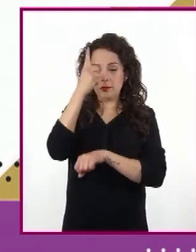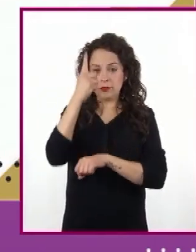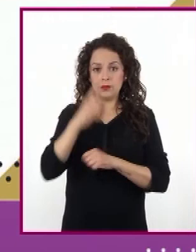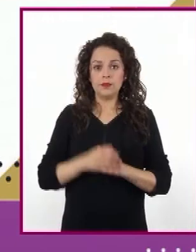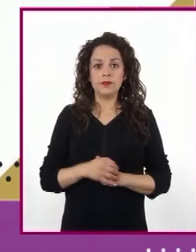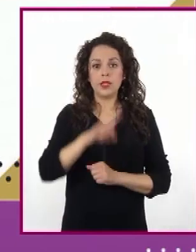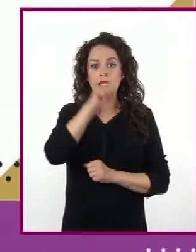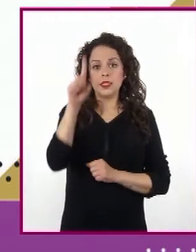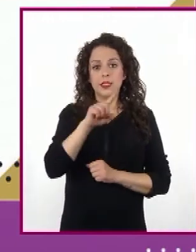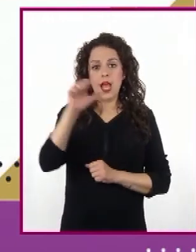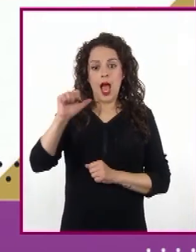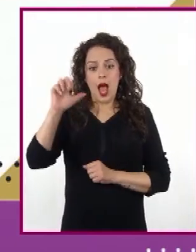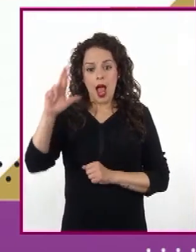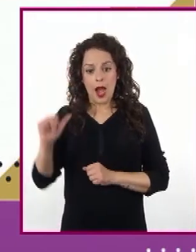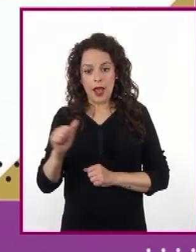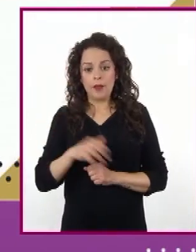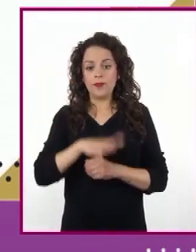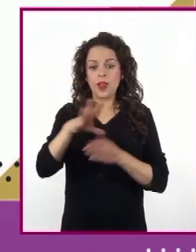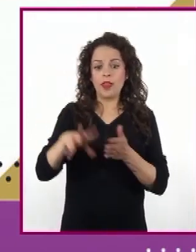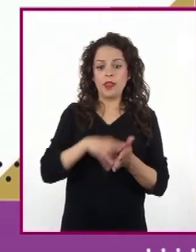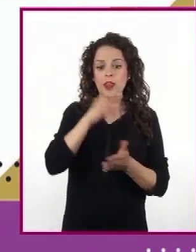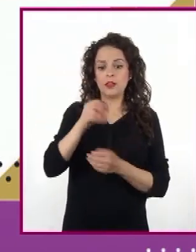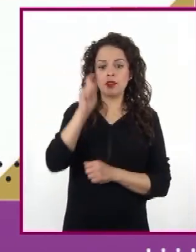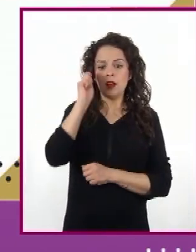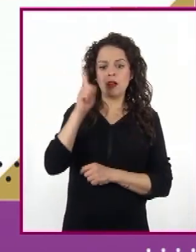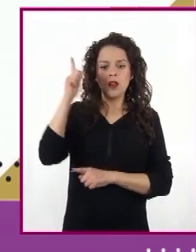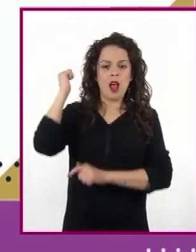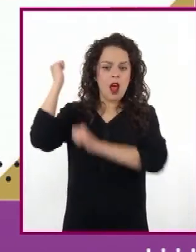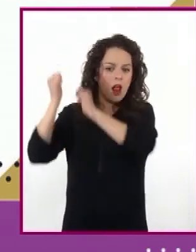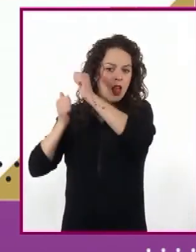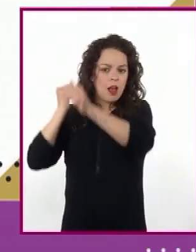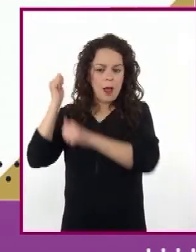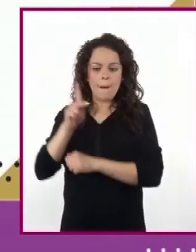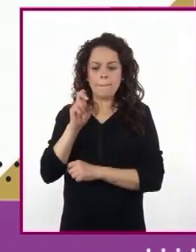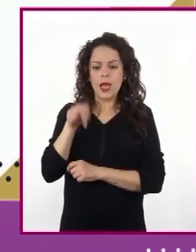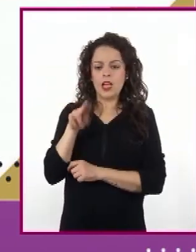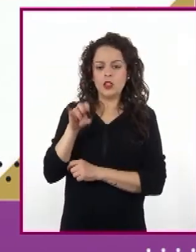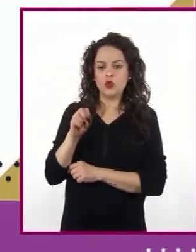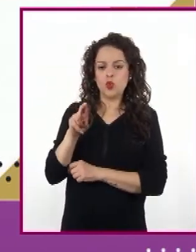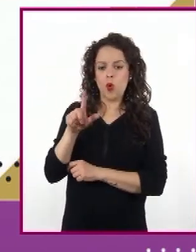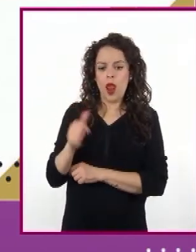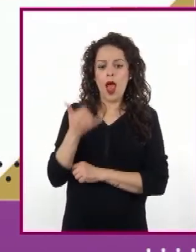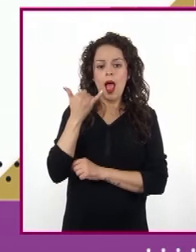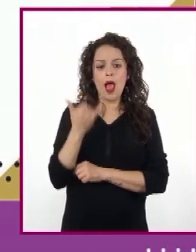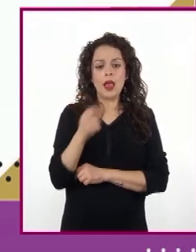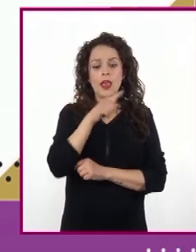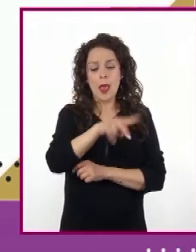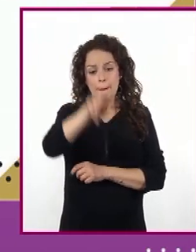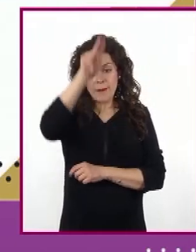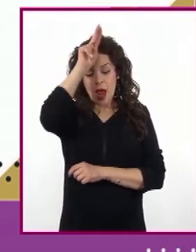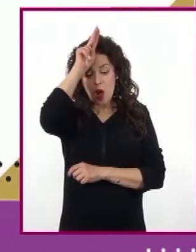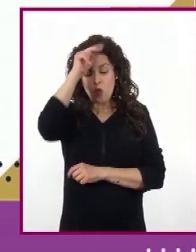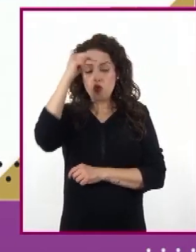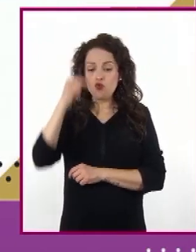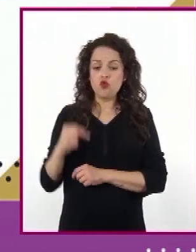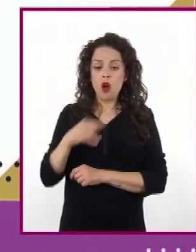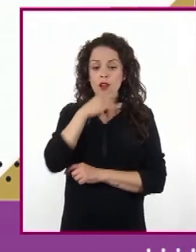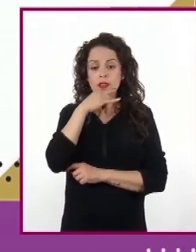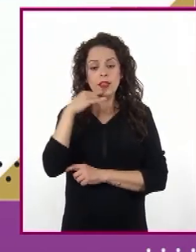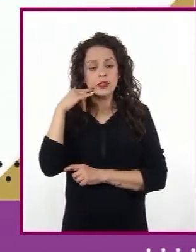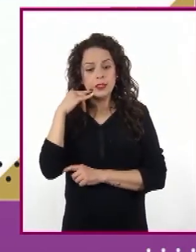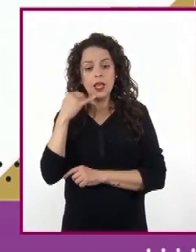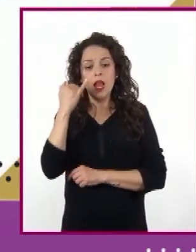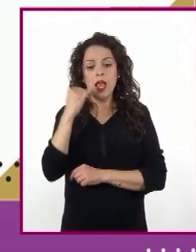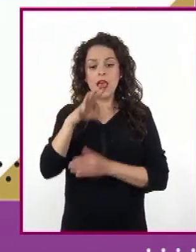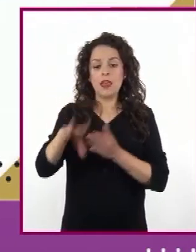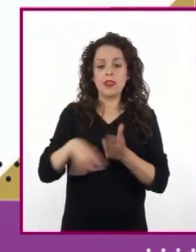Sahara, desierto de la península arábiga, costa del Perú y norte de Chile, desierto de Namibia